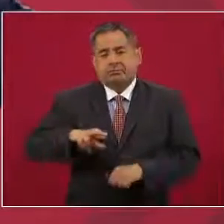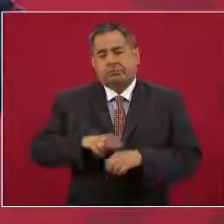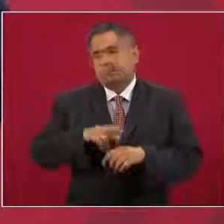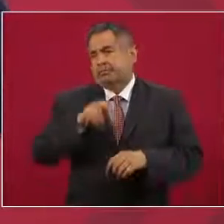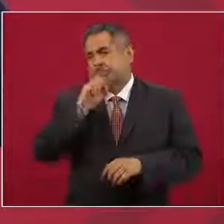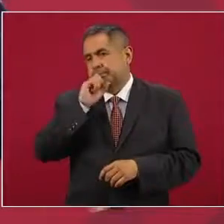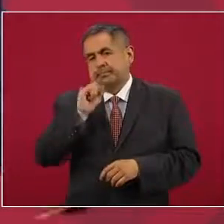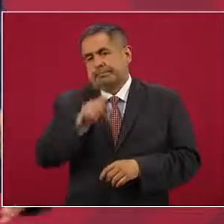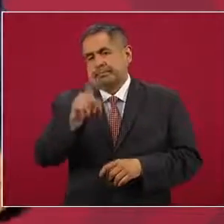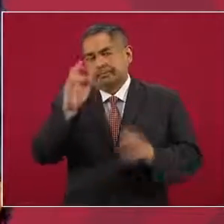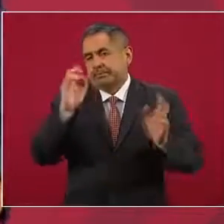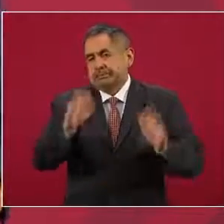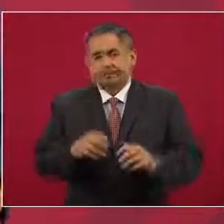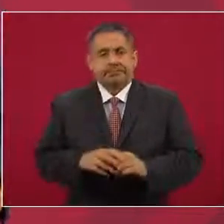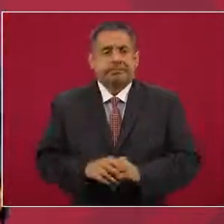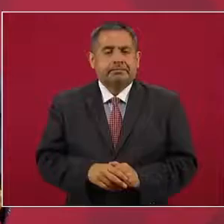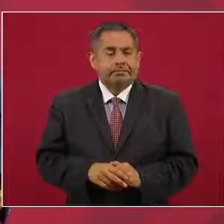también